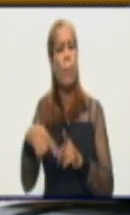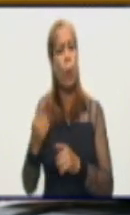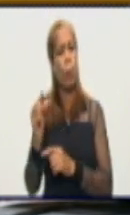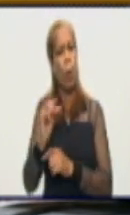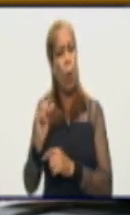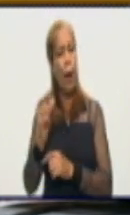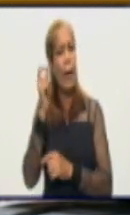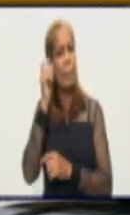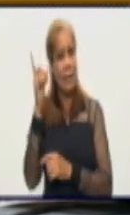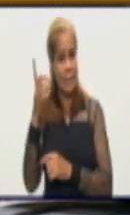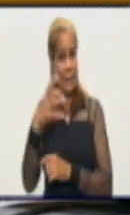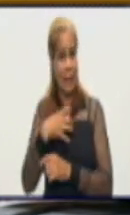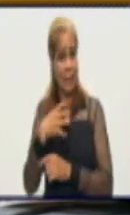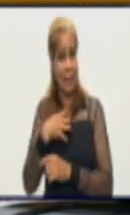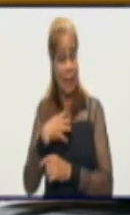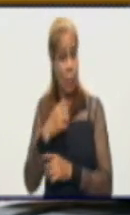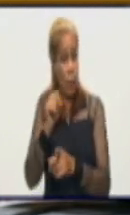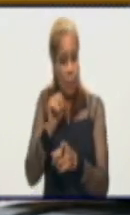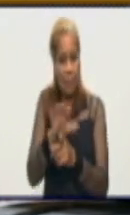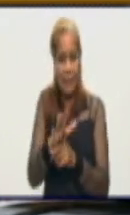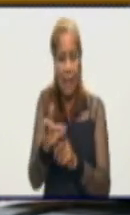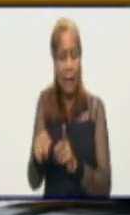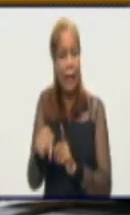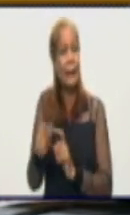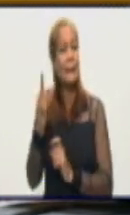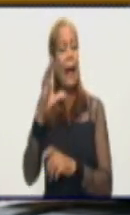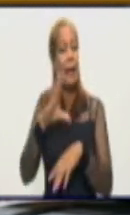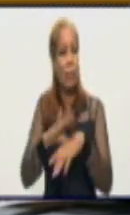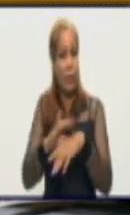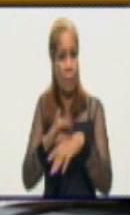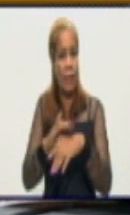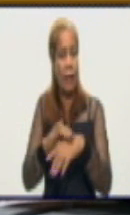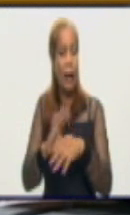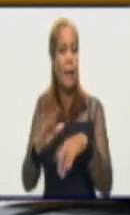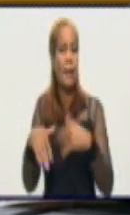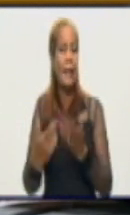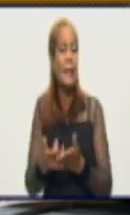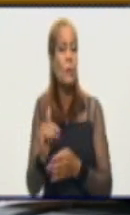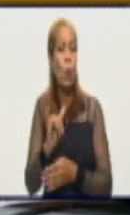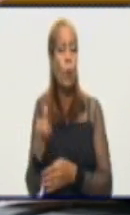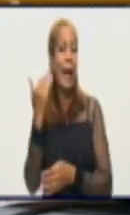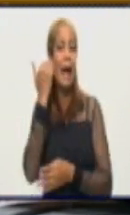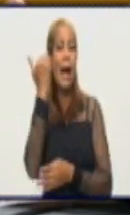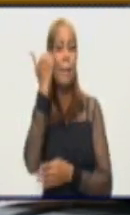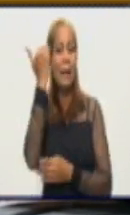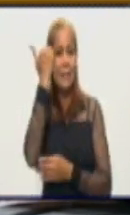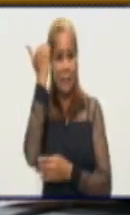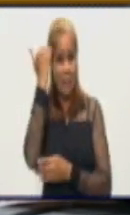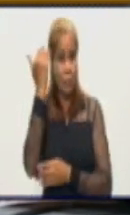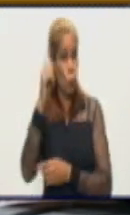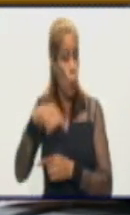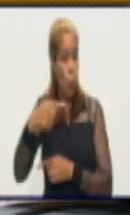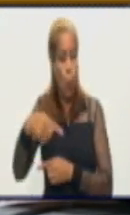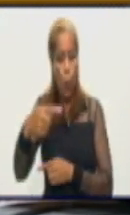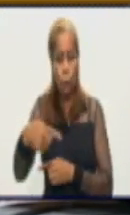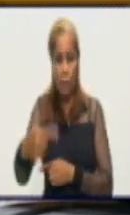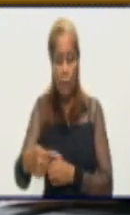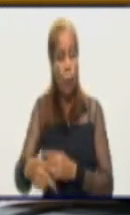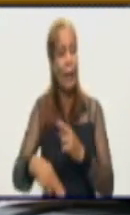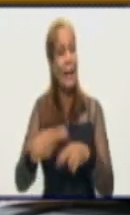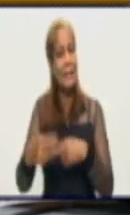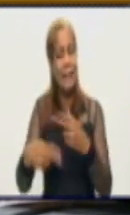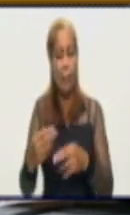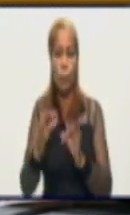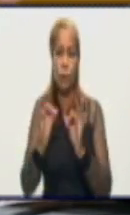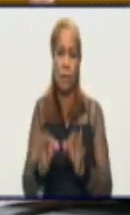decía desde el inicio de esta enfermedad, que es una superación, una capacitación continua y una revisión continua de los planes de enfrentamiento,